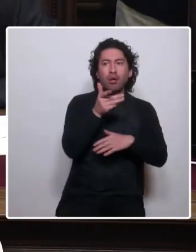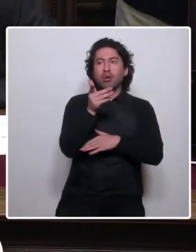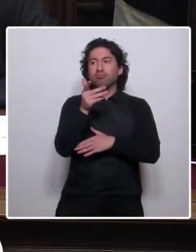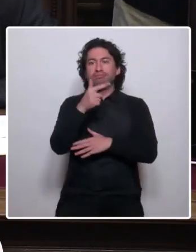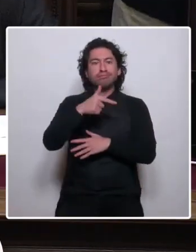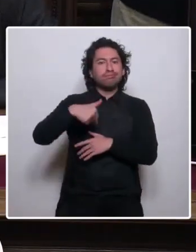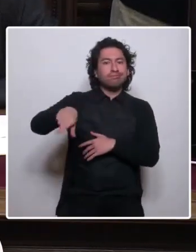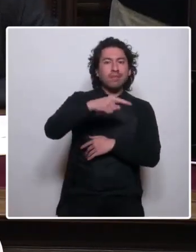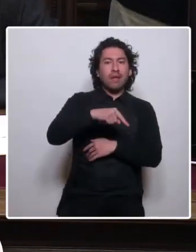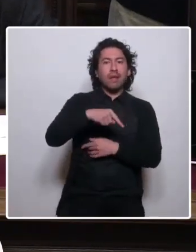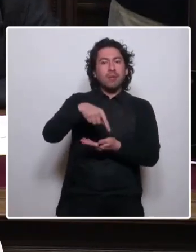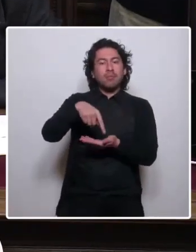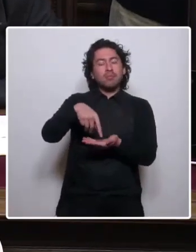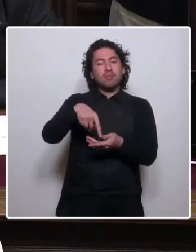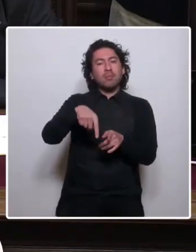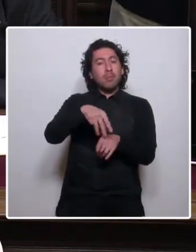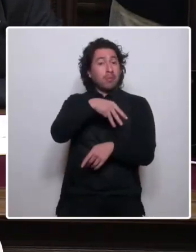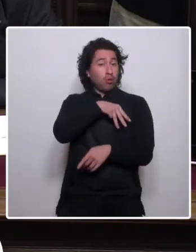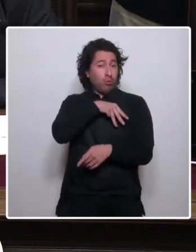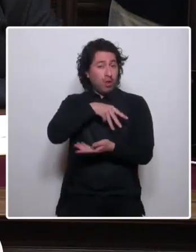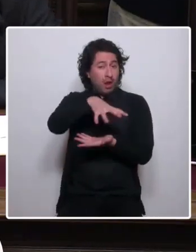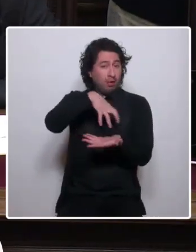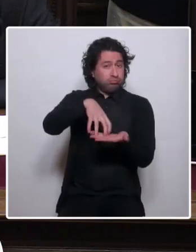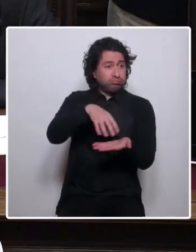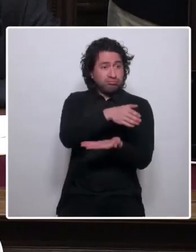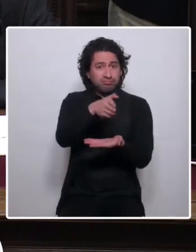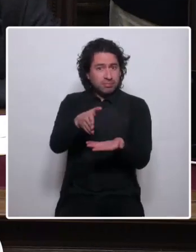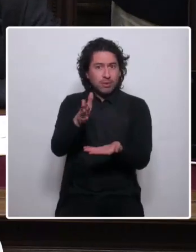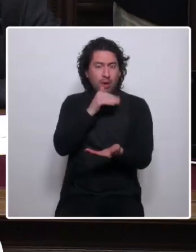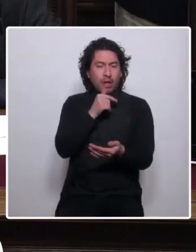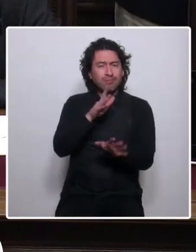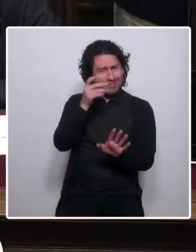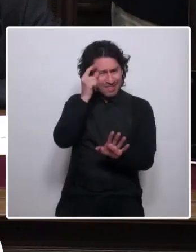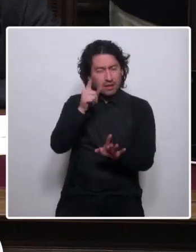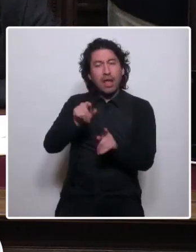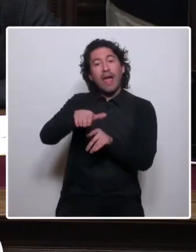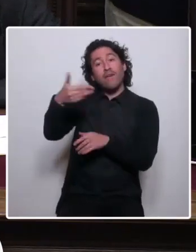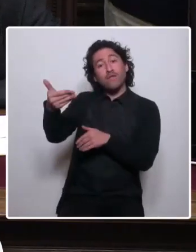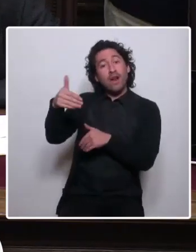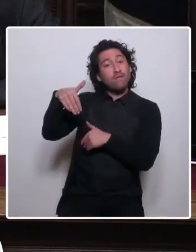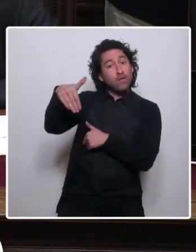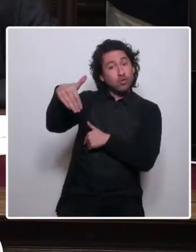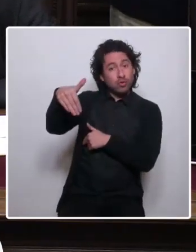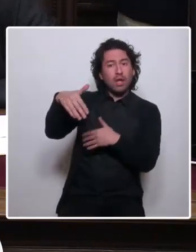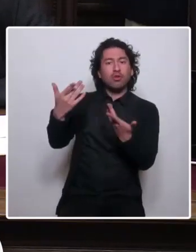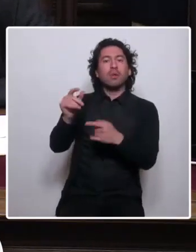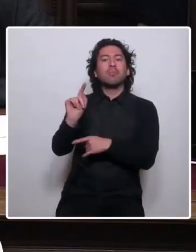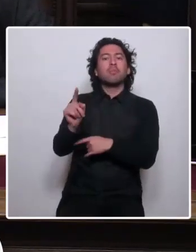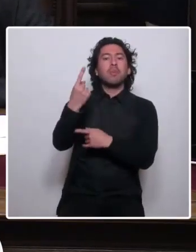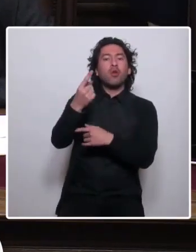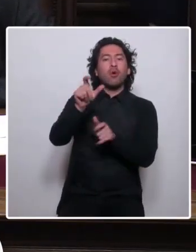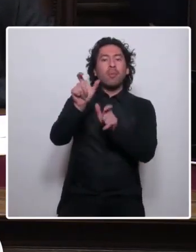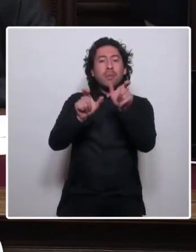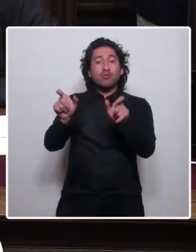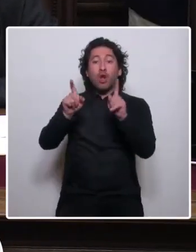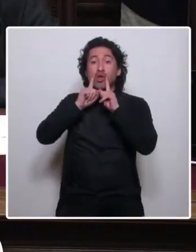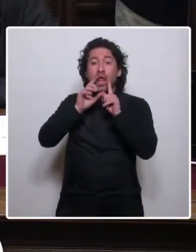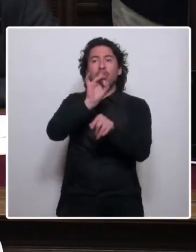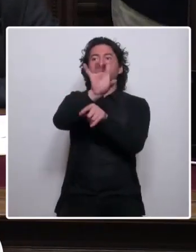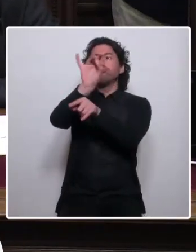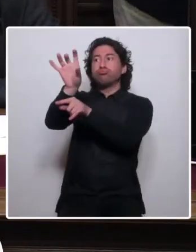región metropolitana. No sé si se entendió. Hay buses afuera y por aforo primero vamos a distribuir a las personas que están en